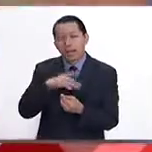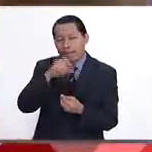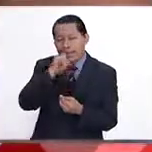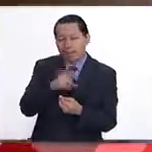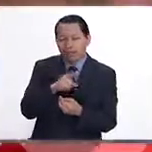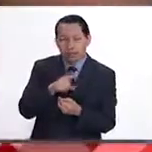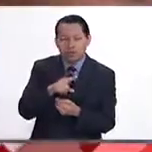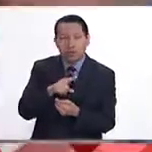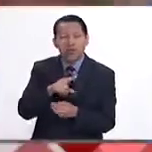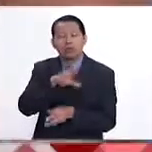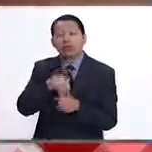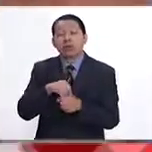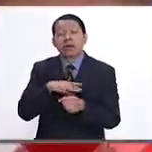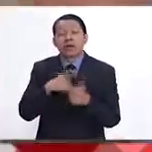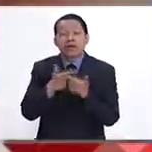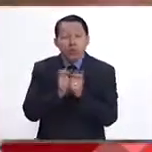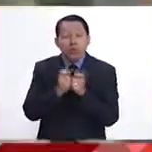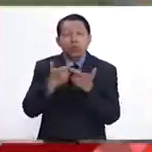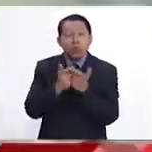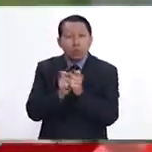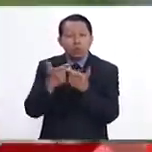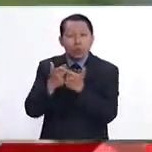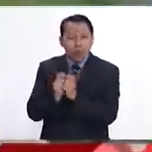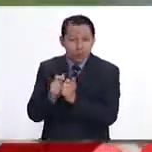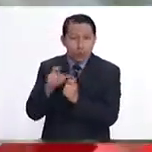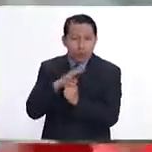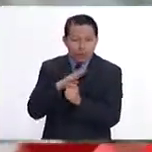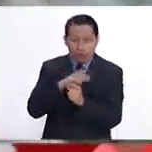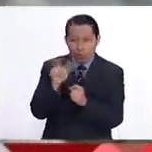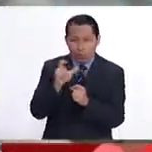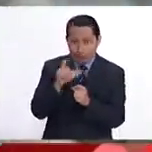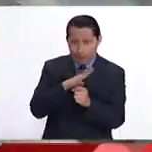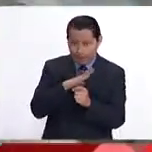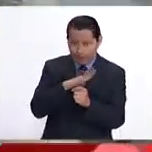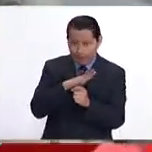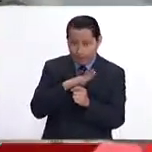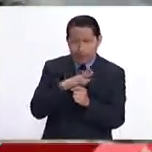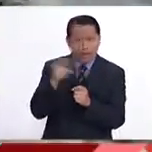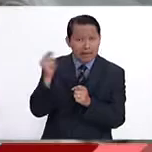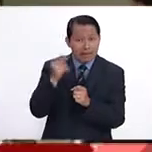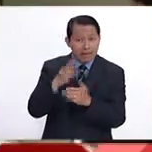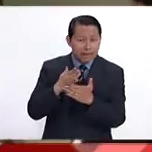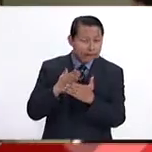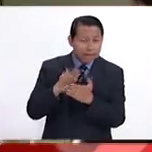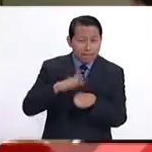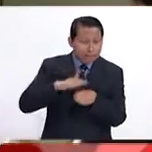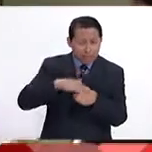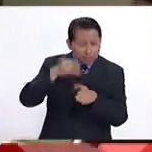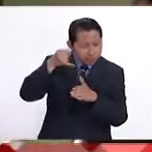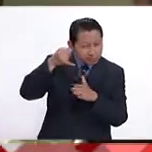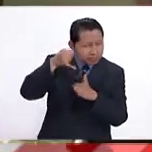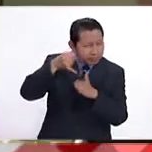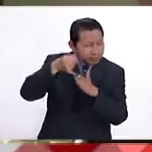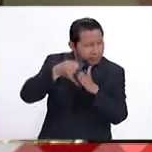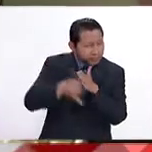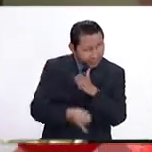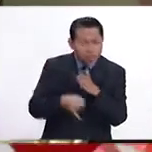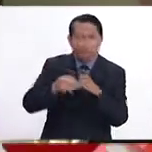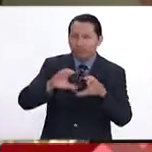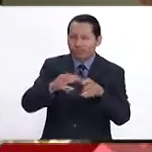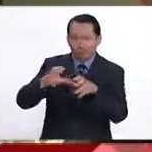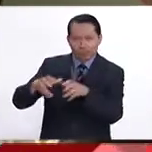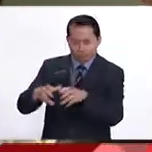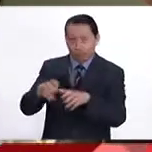por sector, grupo por grupo, en el momento en que tuviera que entrarse a detalles específicos sectoriales,